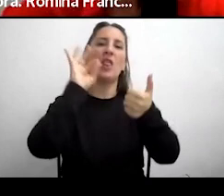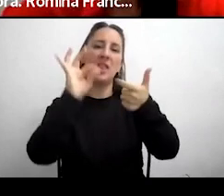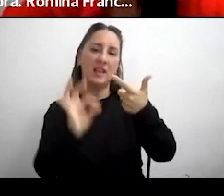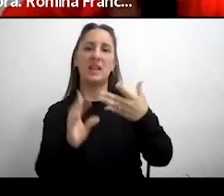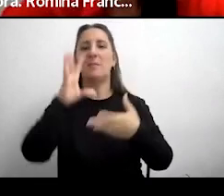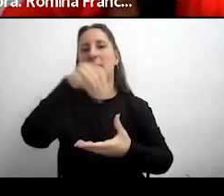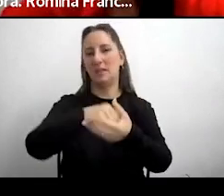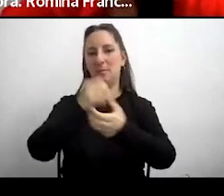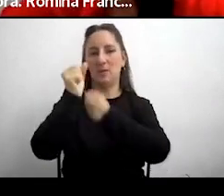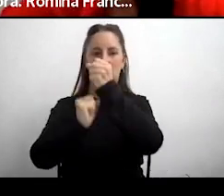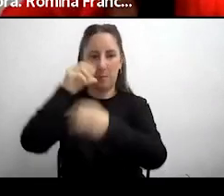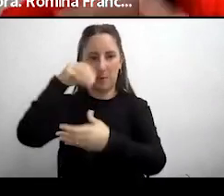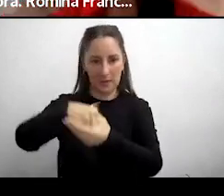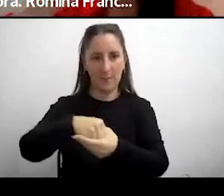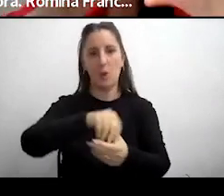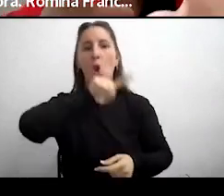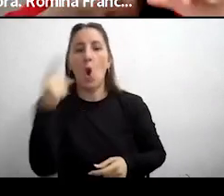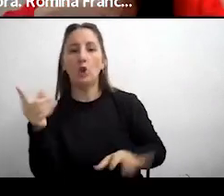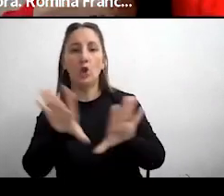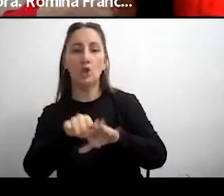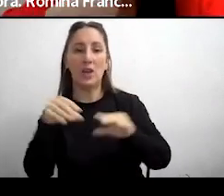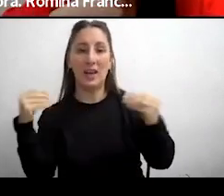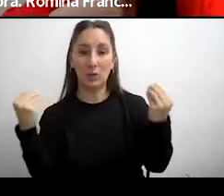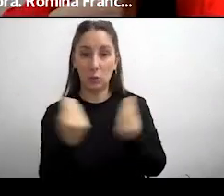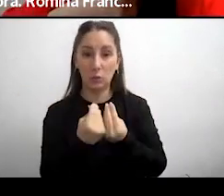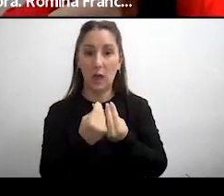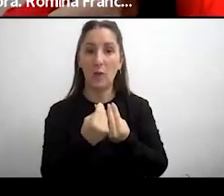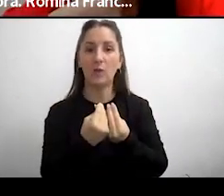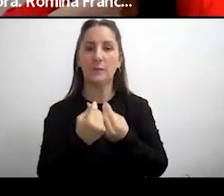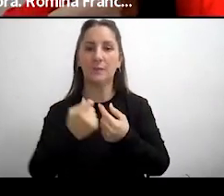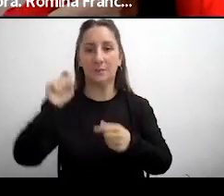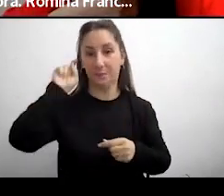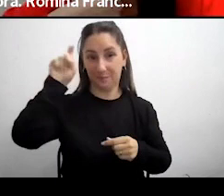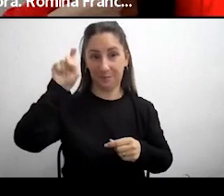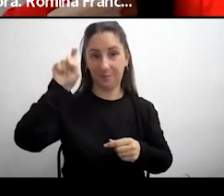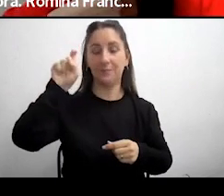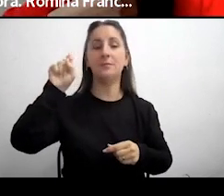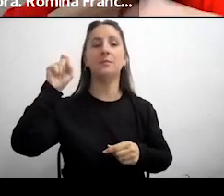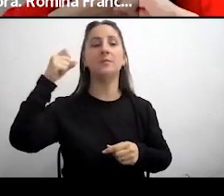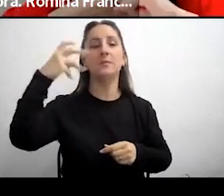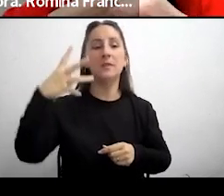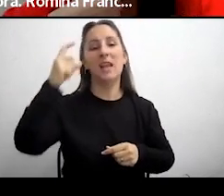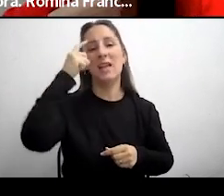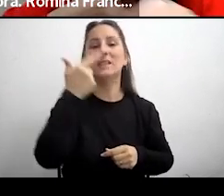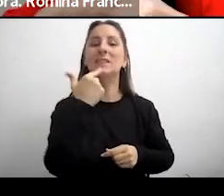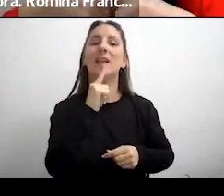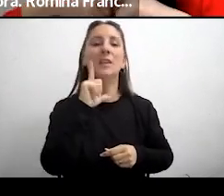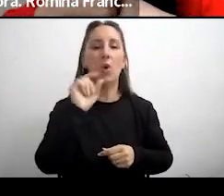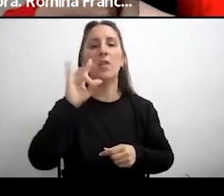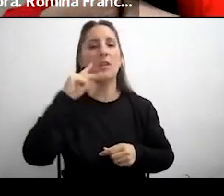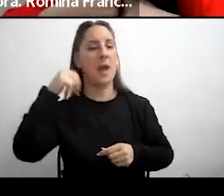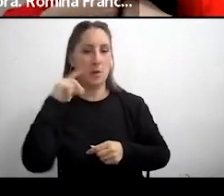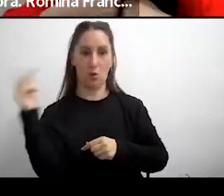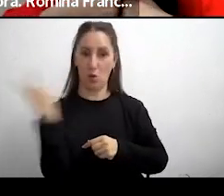empresa, en el ítem, otros resultados, tenemos esta solapita que nos permite tipear el estático y el dinámico. ¿Y cuál es